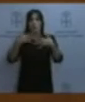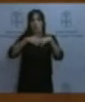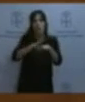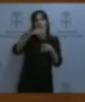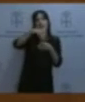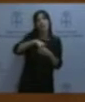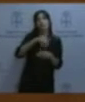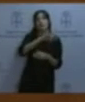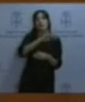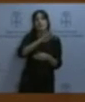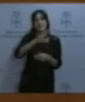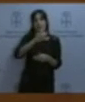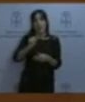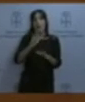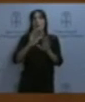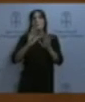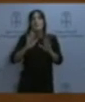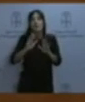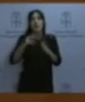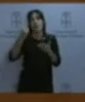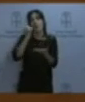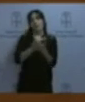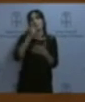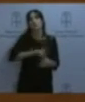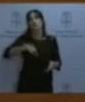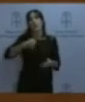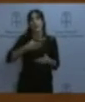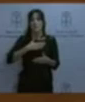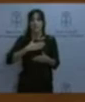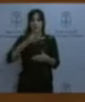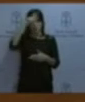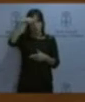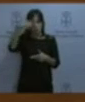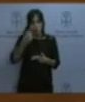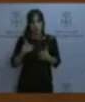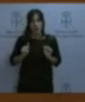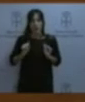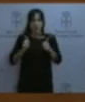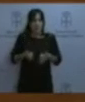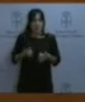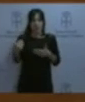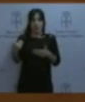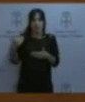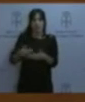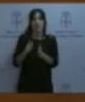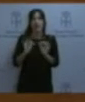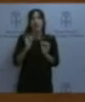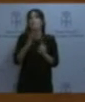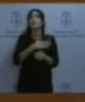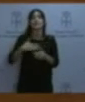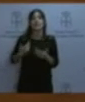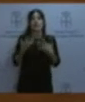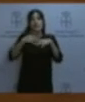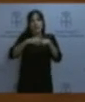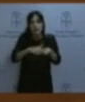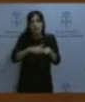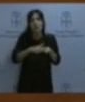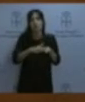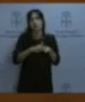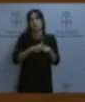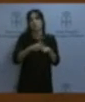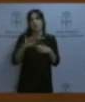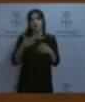Pero, ¿qué pasó con el Registro General, por ejemplo, de Patrimonio Cultural que se puso en marcha y que precisamente lo que pretendía era la integración de todo lo que hasta